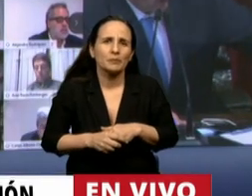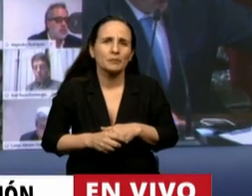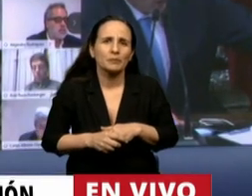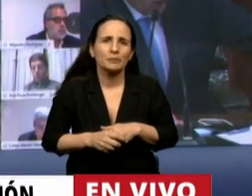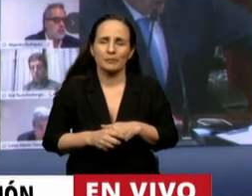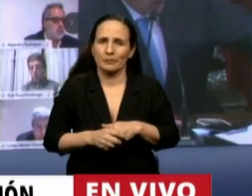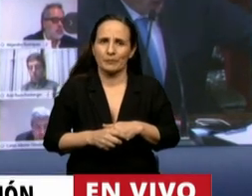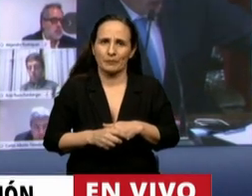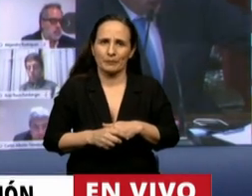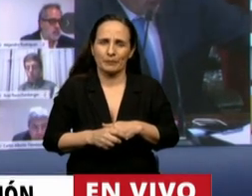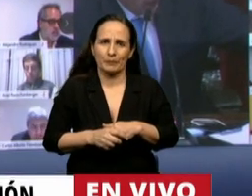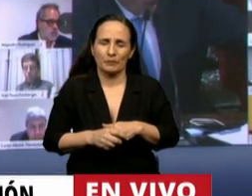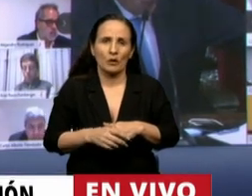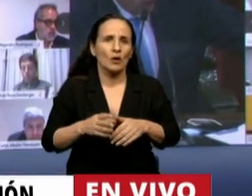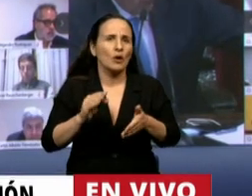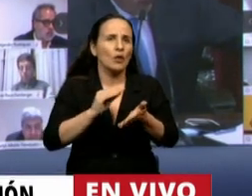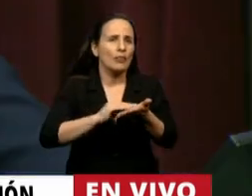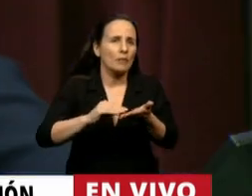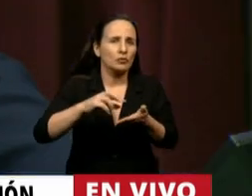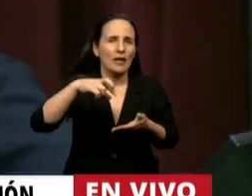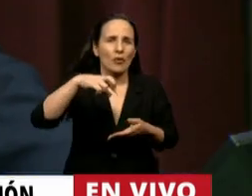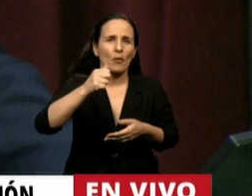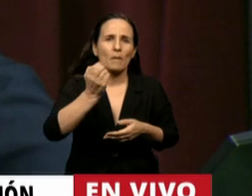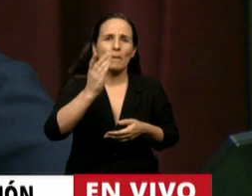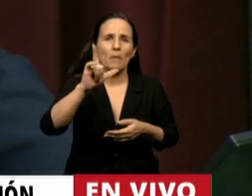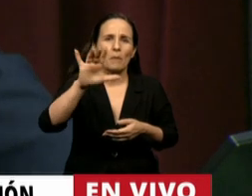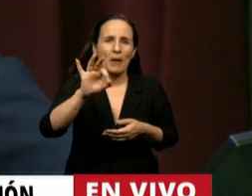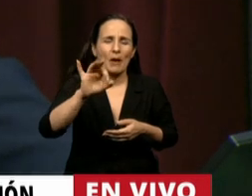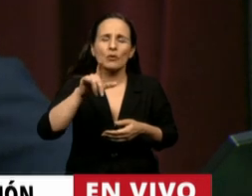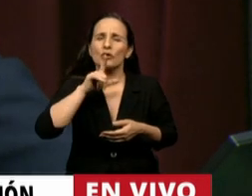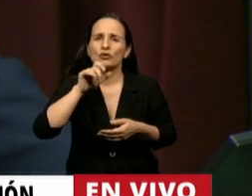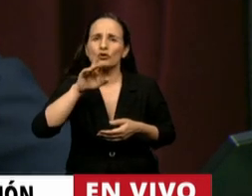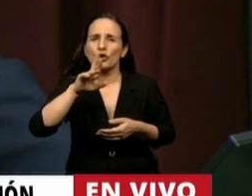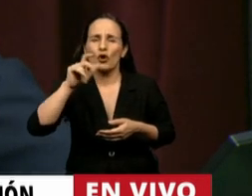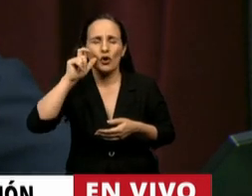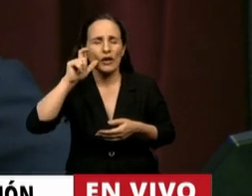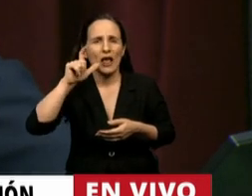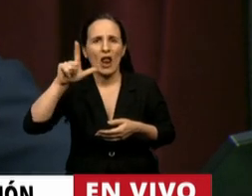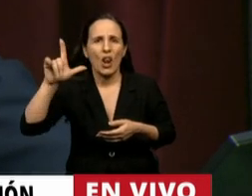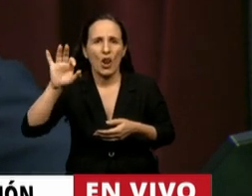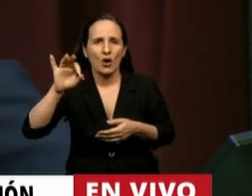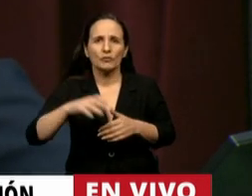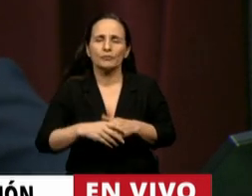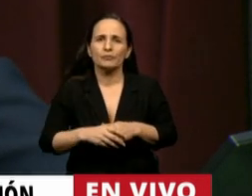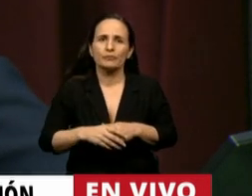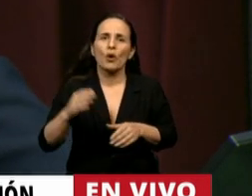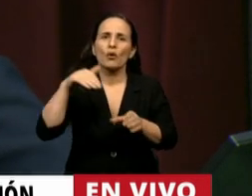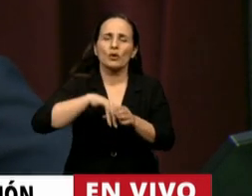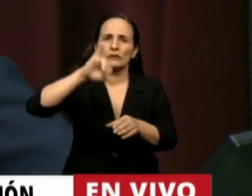más diputado Pablo torelo afirmativo